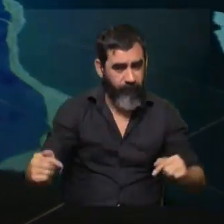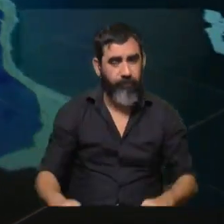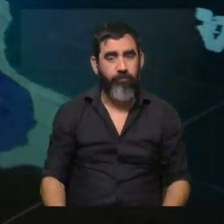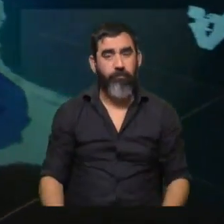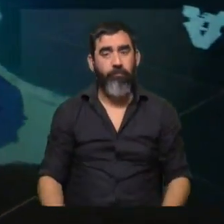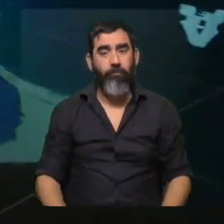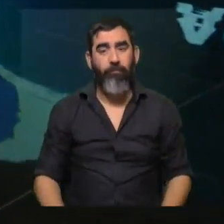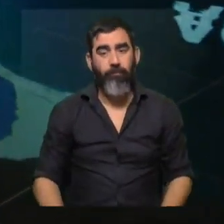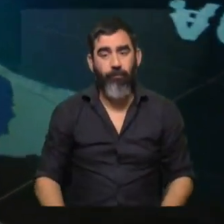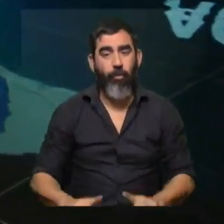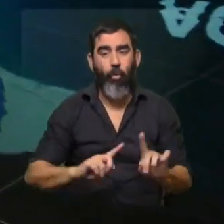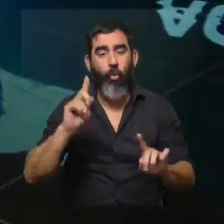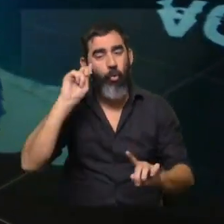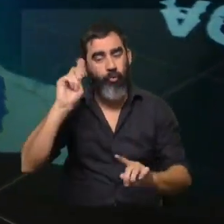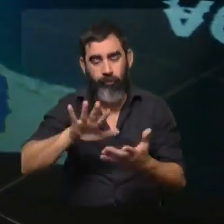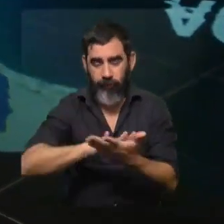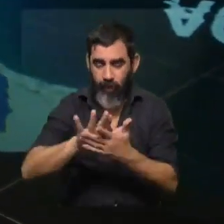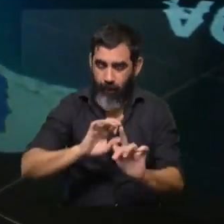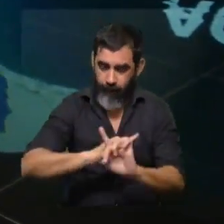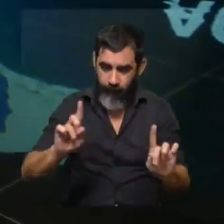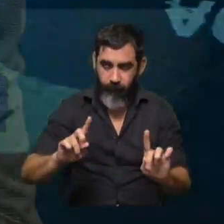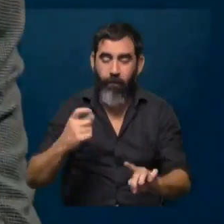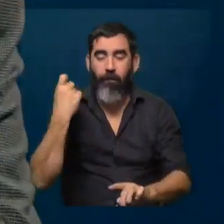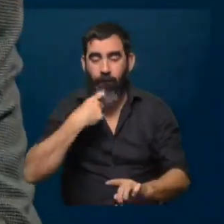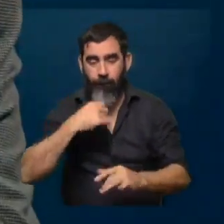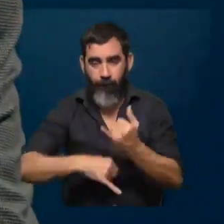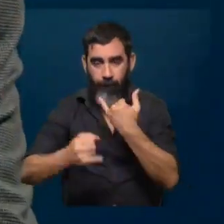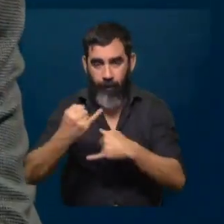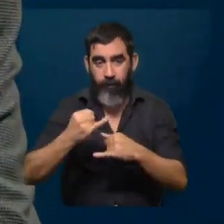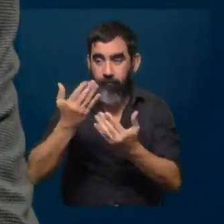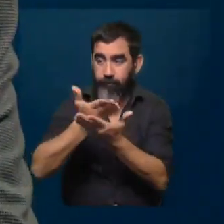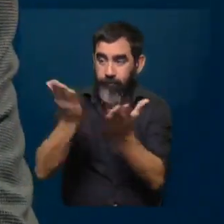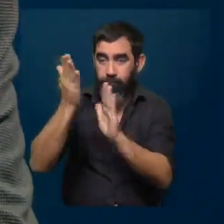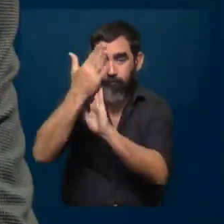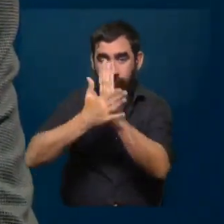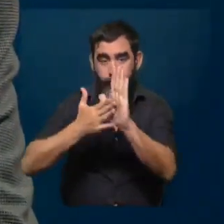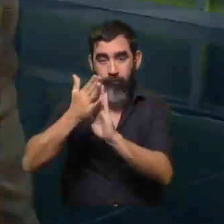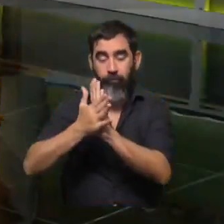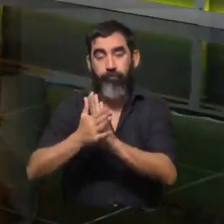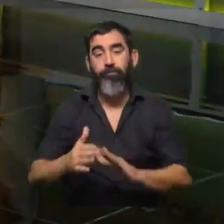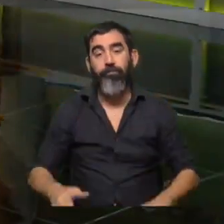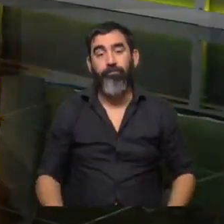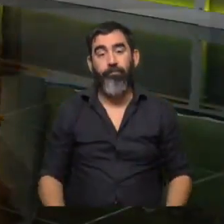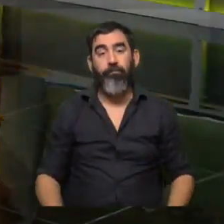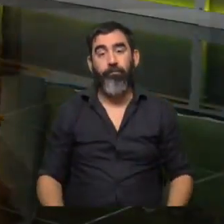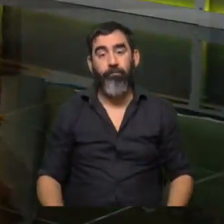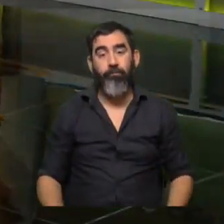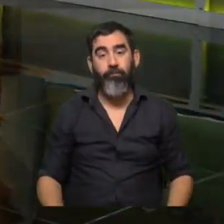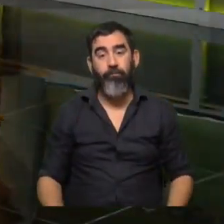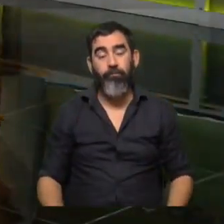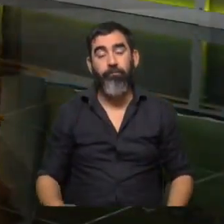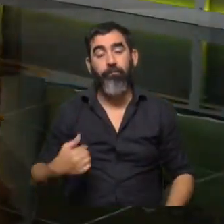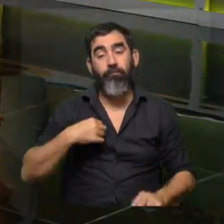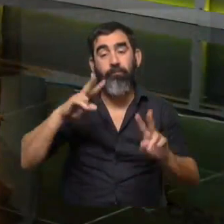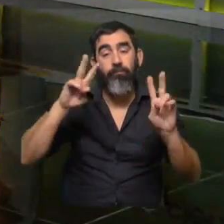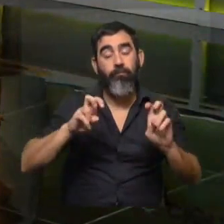En realidad no sabemos todo todavía. Ahí podemos ver el mapa del acuífero guaraní. Yo empecé a trabajar vinculado al